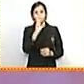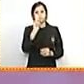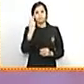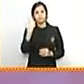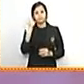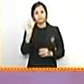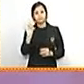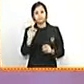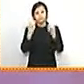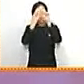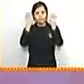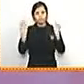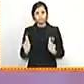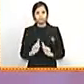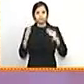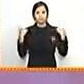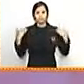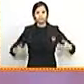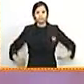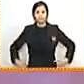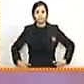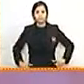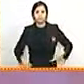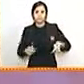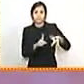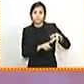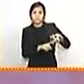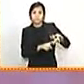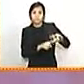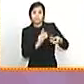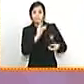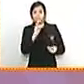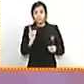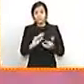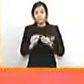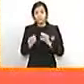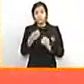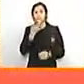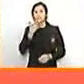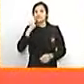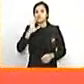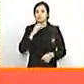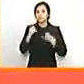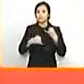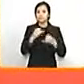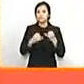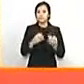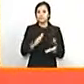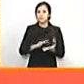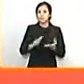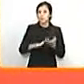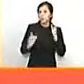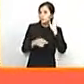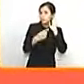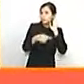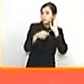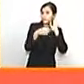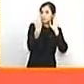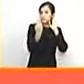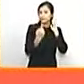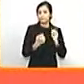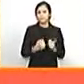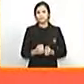68. En el cuadro del cuerpo lo podemos encontrar en la pantorrilla derecha. Mucha suerte para todos aquellos que invirtieron con más uno.